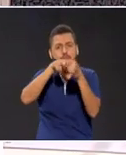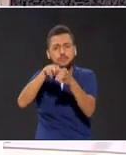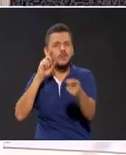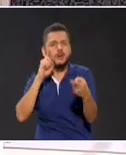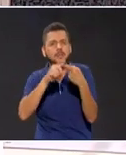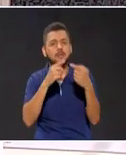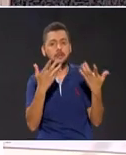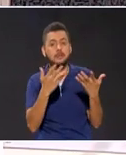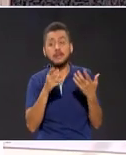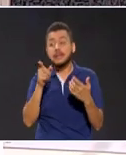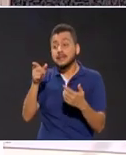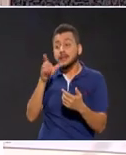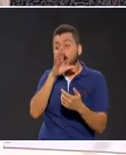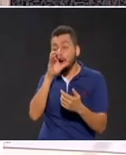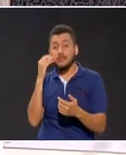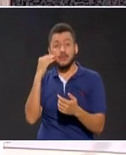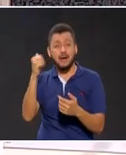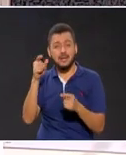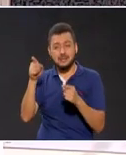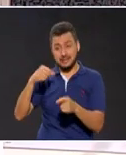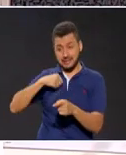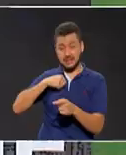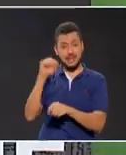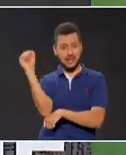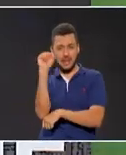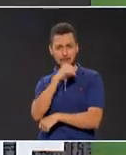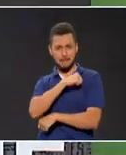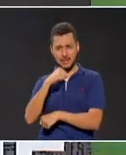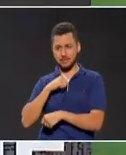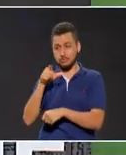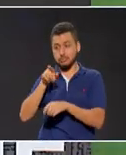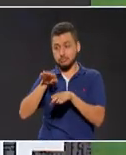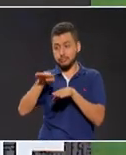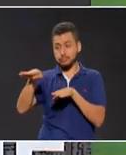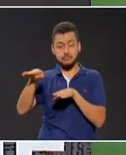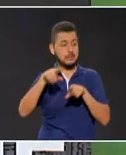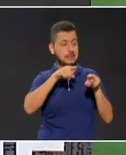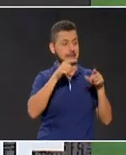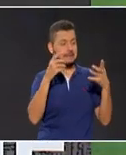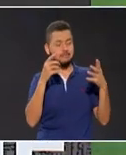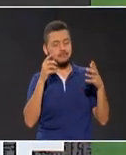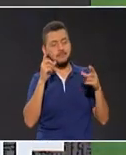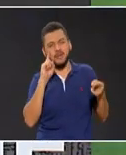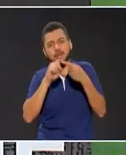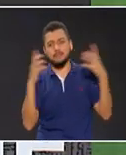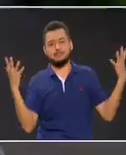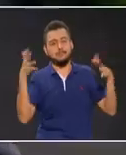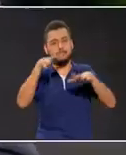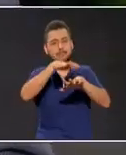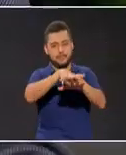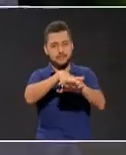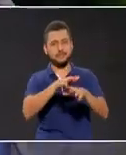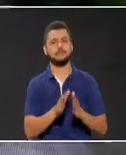en carro particular, pues será más difícil movilizarse. Muy bien. El turno entonces para Juan Carlos Vélez. Según el